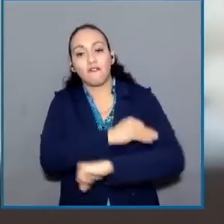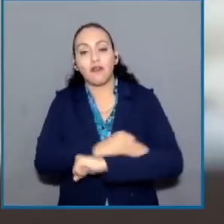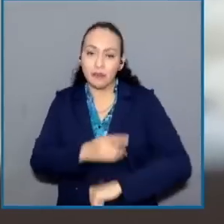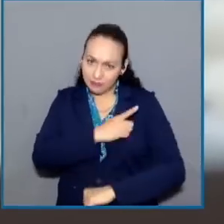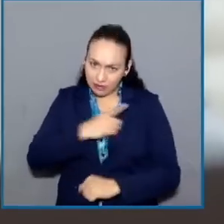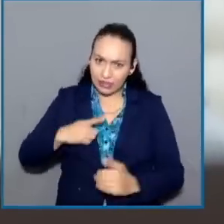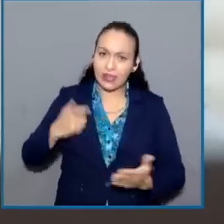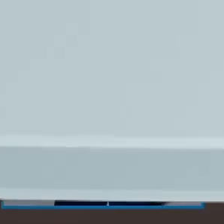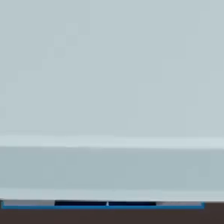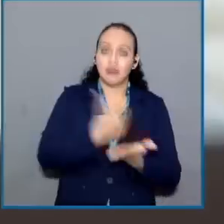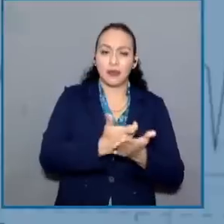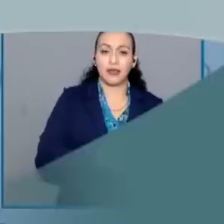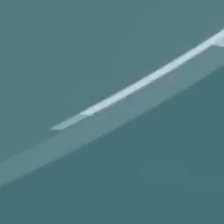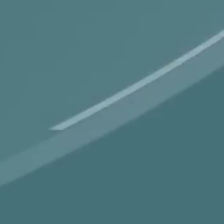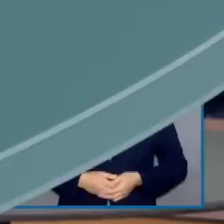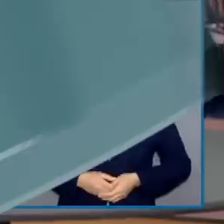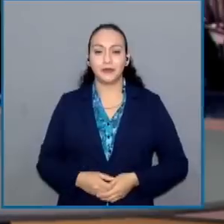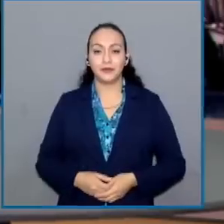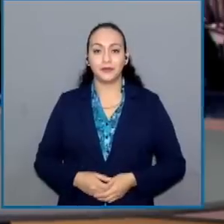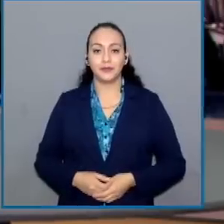cuotas.